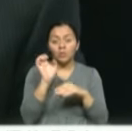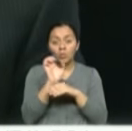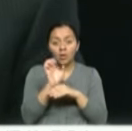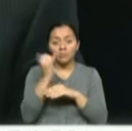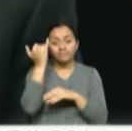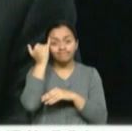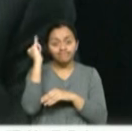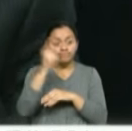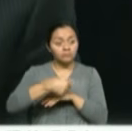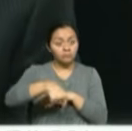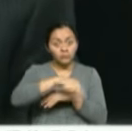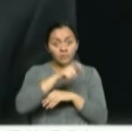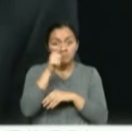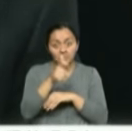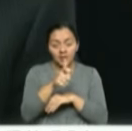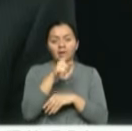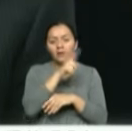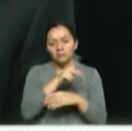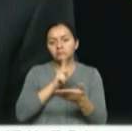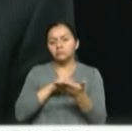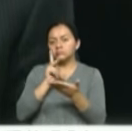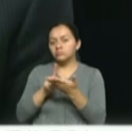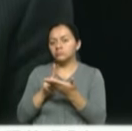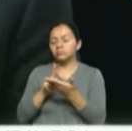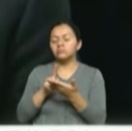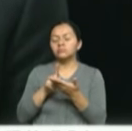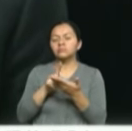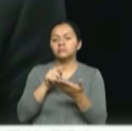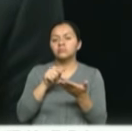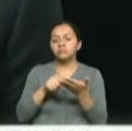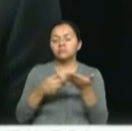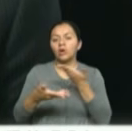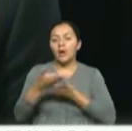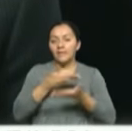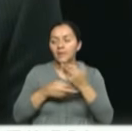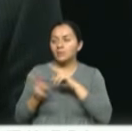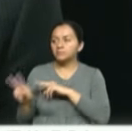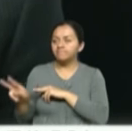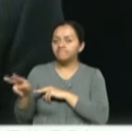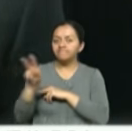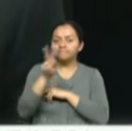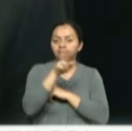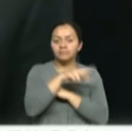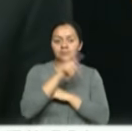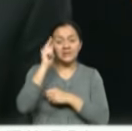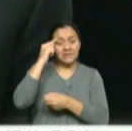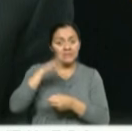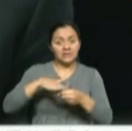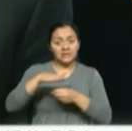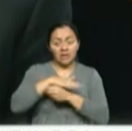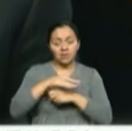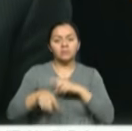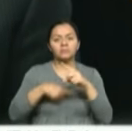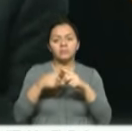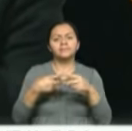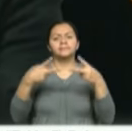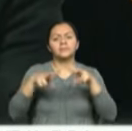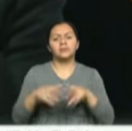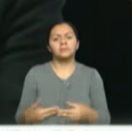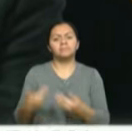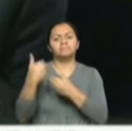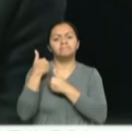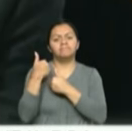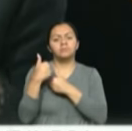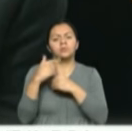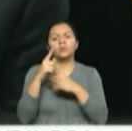innovación ecuatoriana, que tenga estándares de calidad, no sea solamente revisado por el Estado. Antes existía